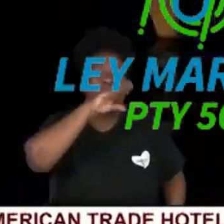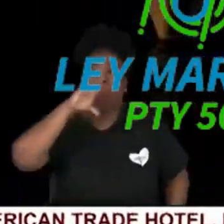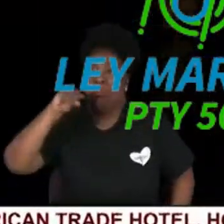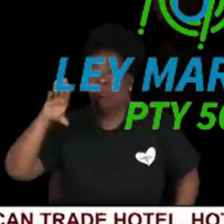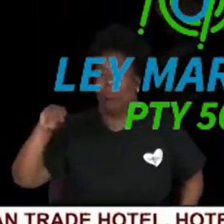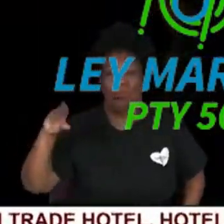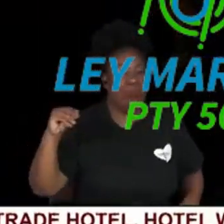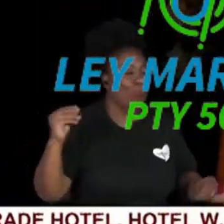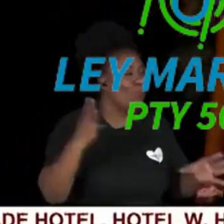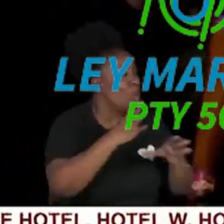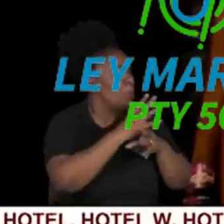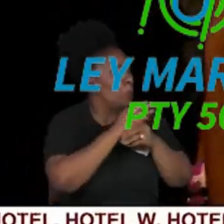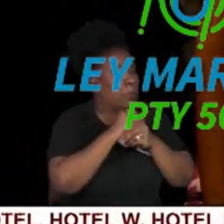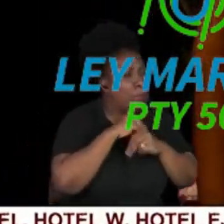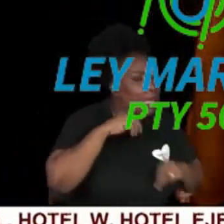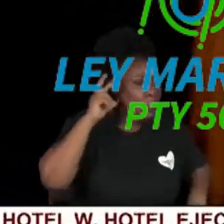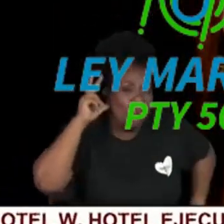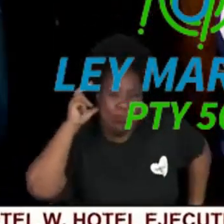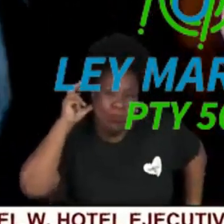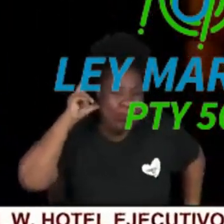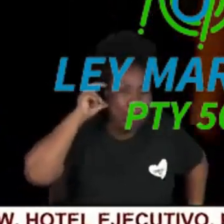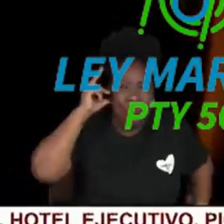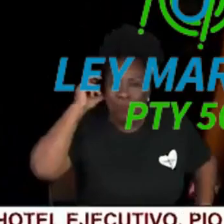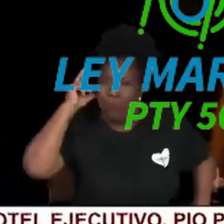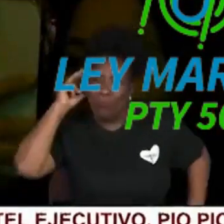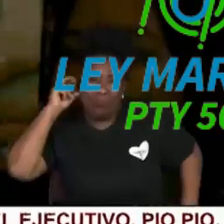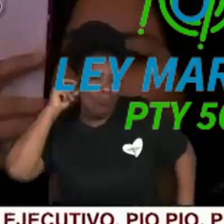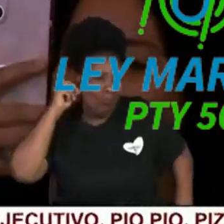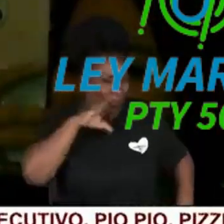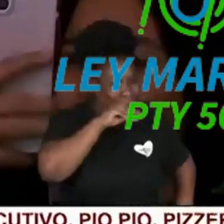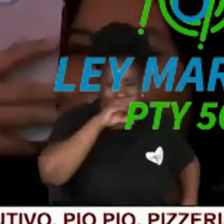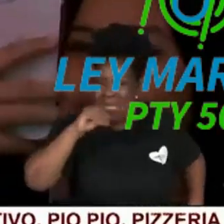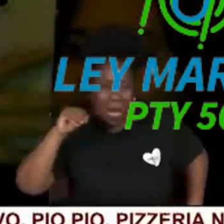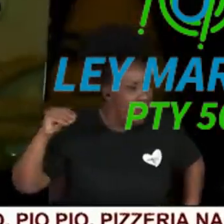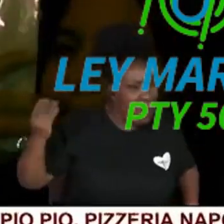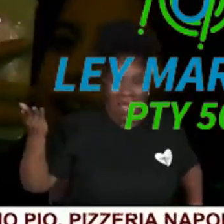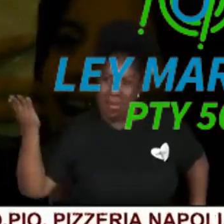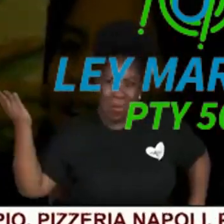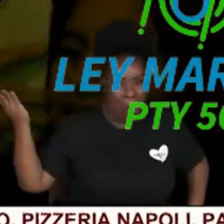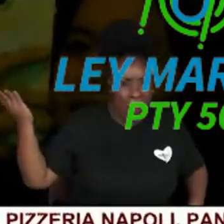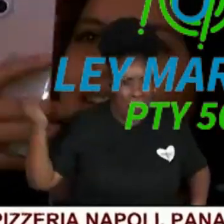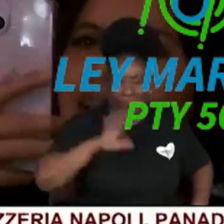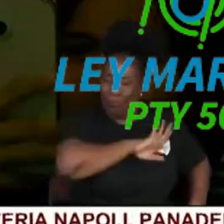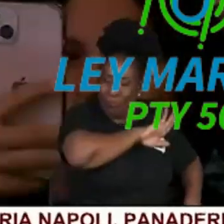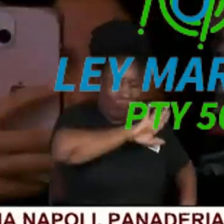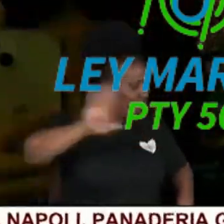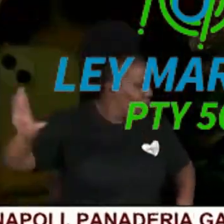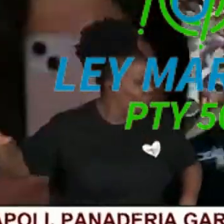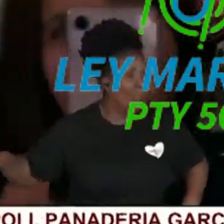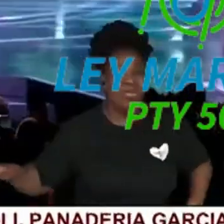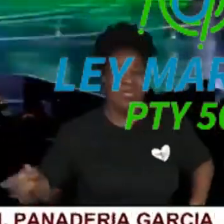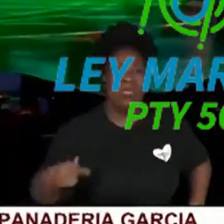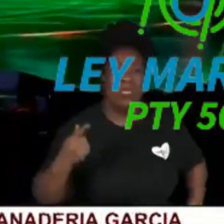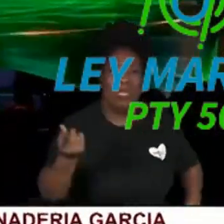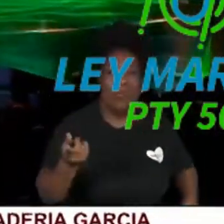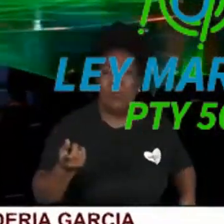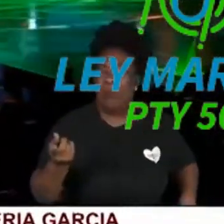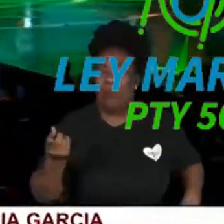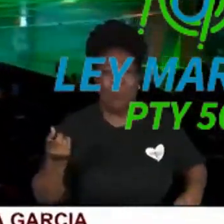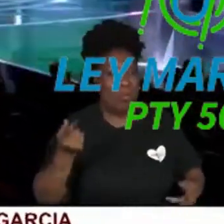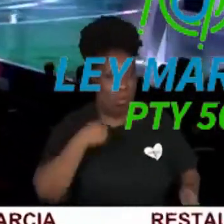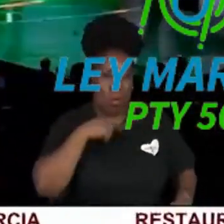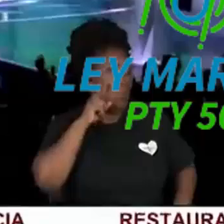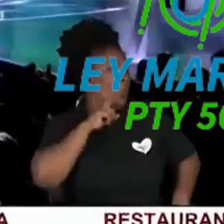¿Qué estás oyendo? ¿Qué estás hablando? Si soy perro. ¿Y cómo tú le dices, mami? Dile. Si lo